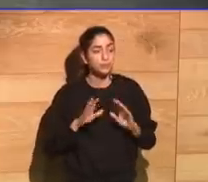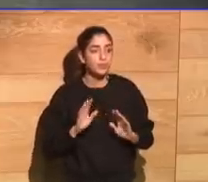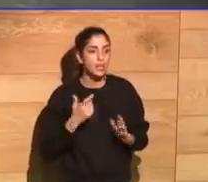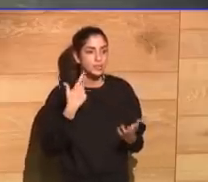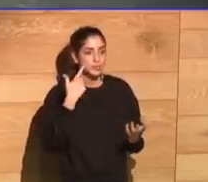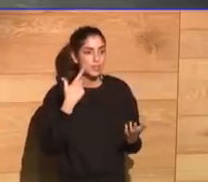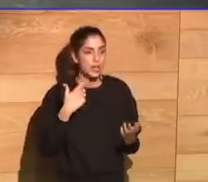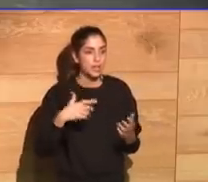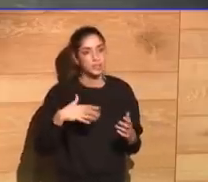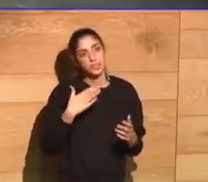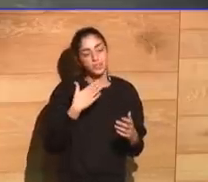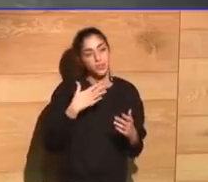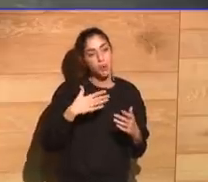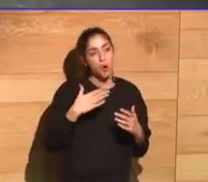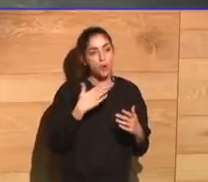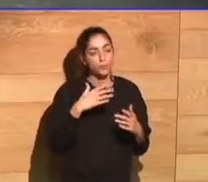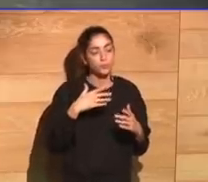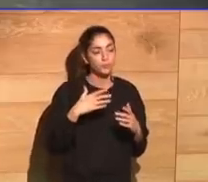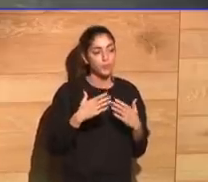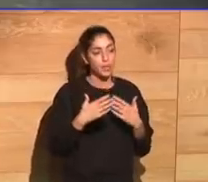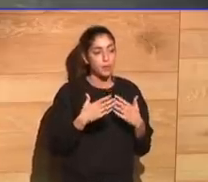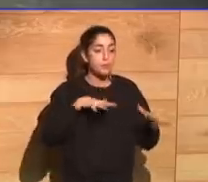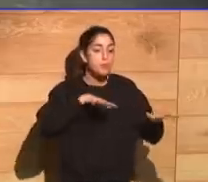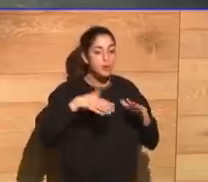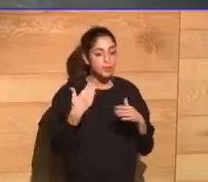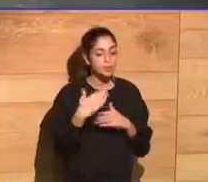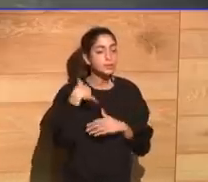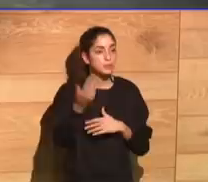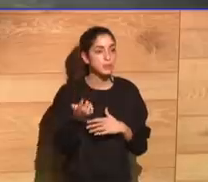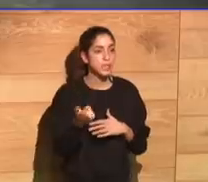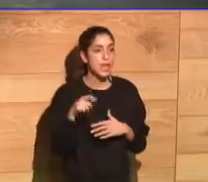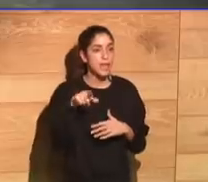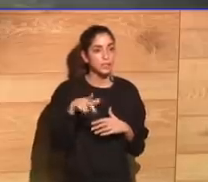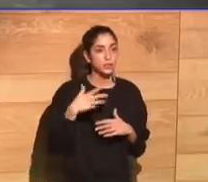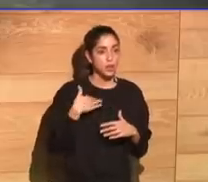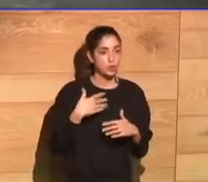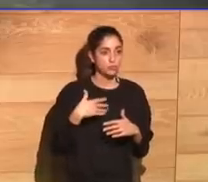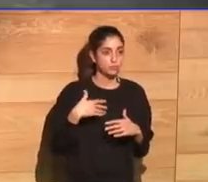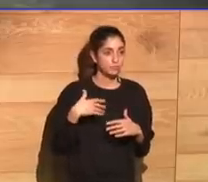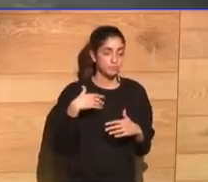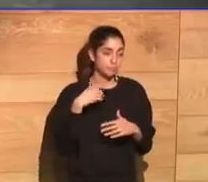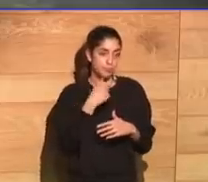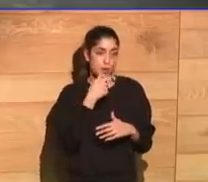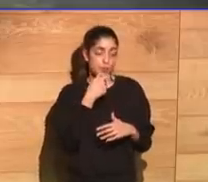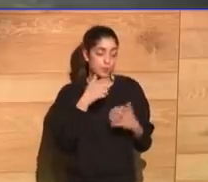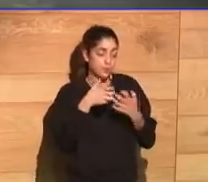hecho con la mano se ve lo que si es. No lo dices tú, lo hubiera dicho yo, sí, Juan. I can get no. Sí.